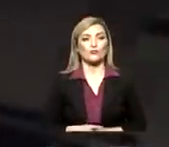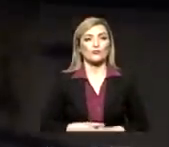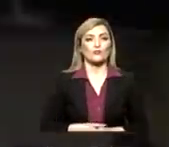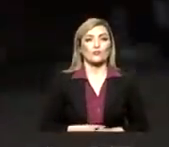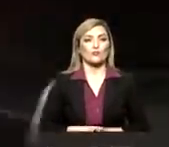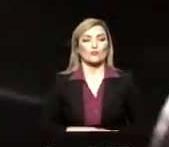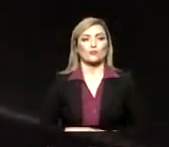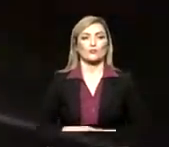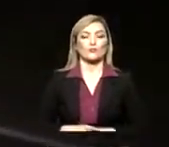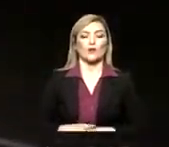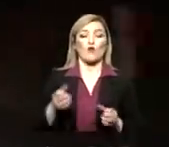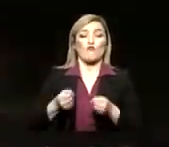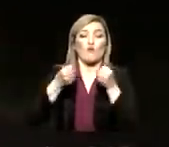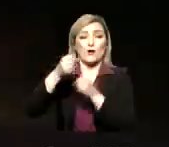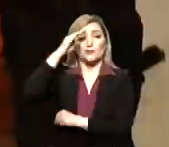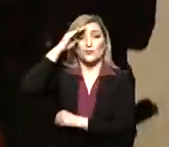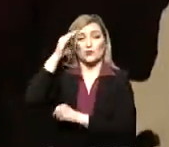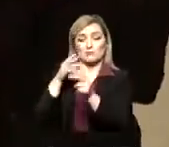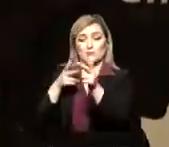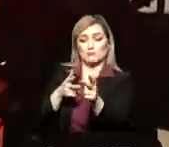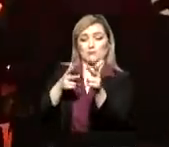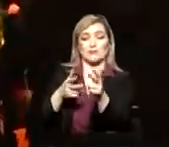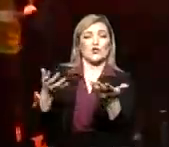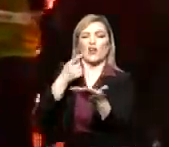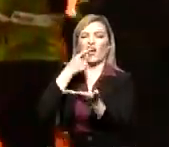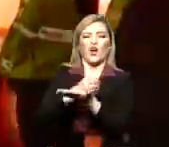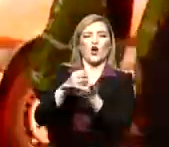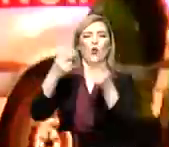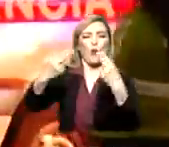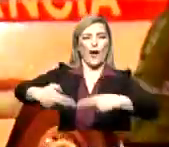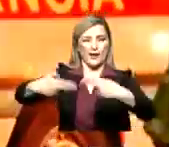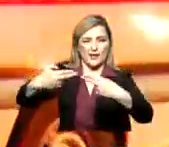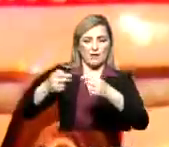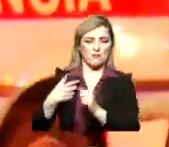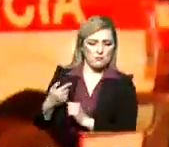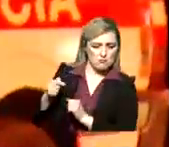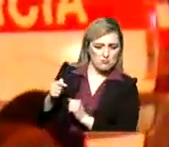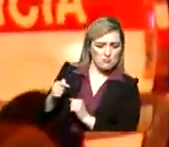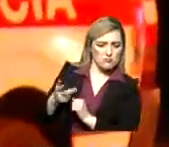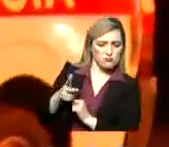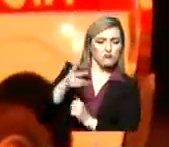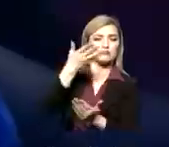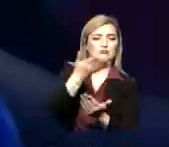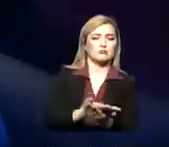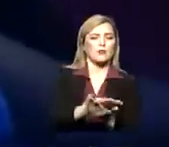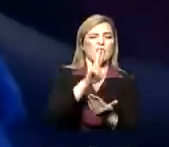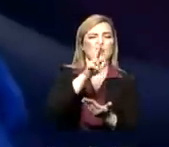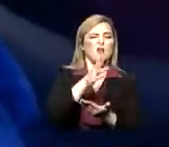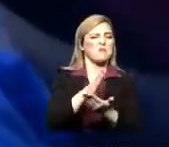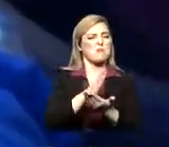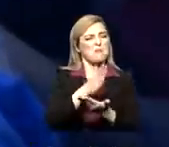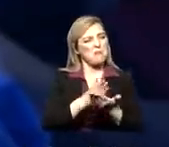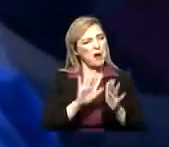Con una fuerte custodia policial y en caravana desde Huaquillas llegaron al cuartel Modelo en Guayaquil pasadas las 3 de la mañana de este